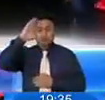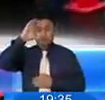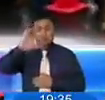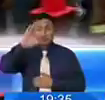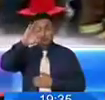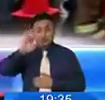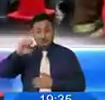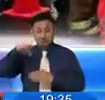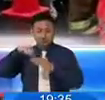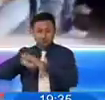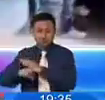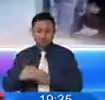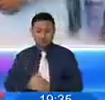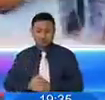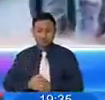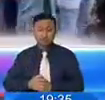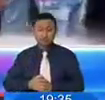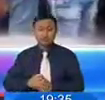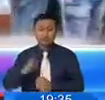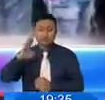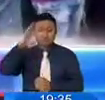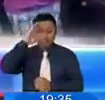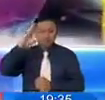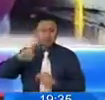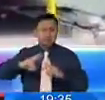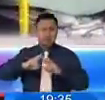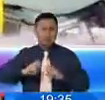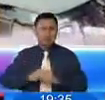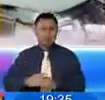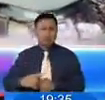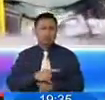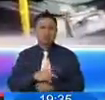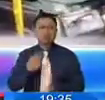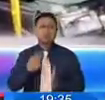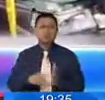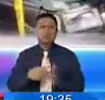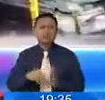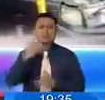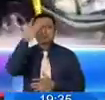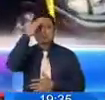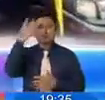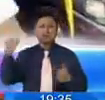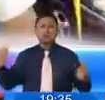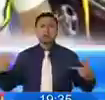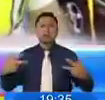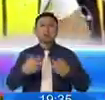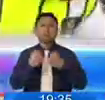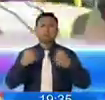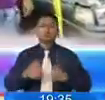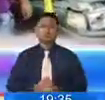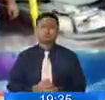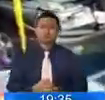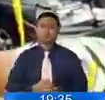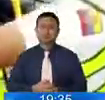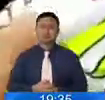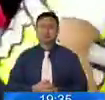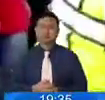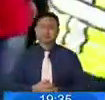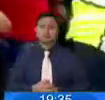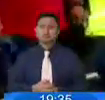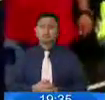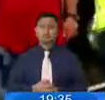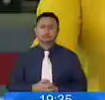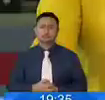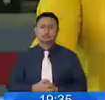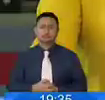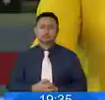CTE, mientras los agentes investigan para determinar las causas del choque. Desde Los Ríos, informó Odette